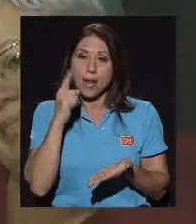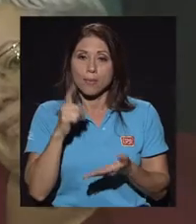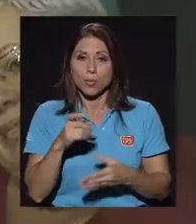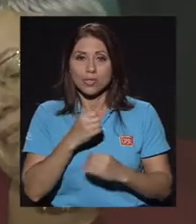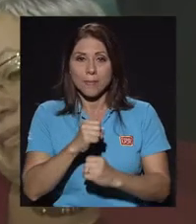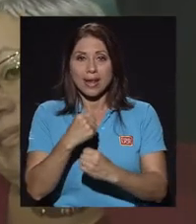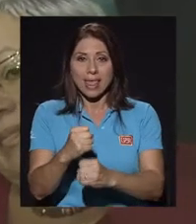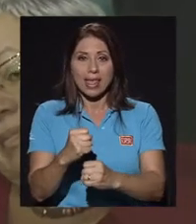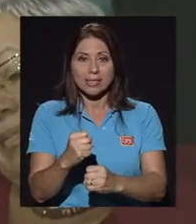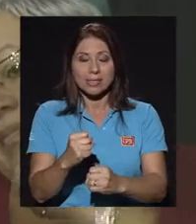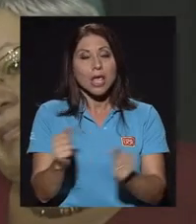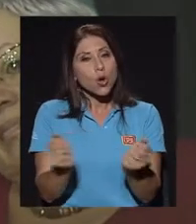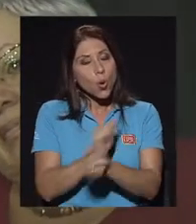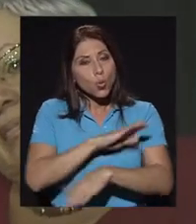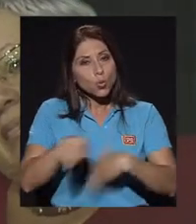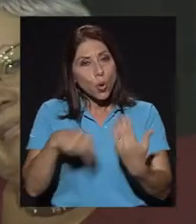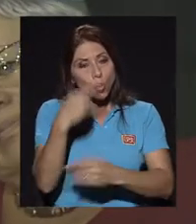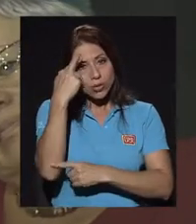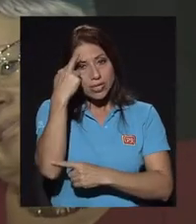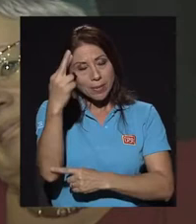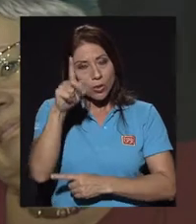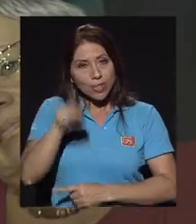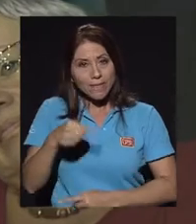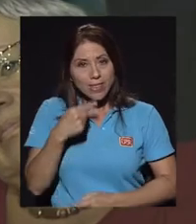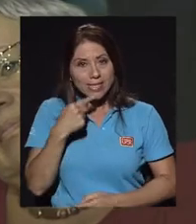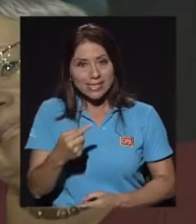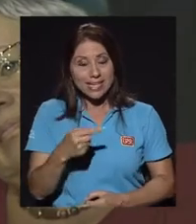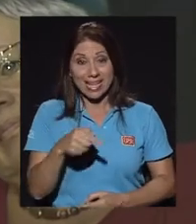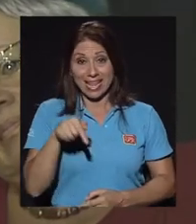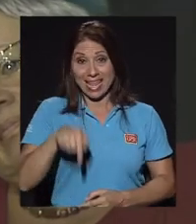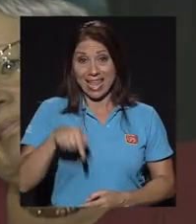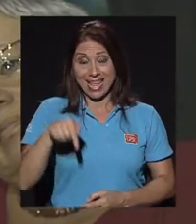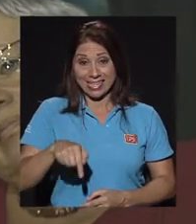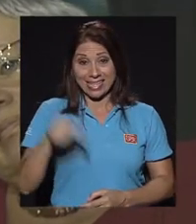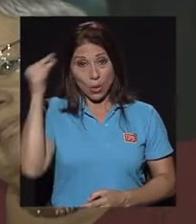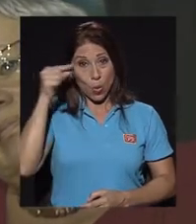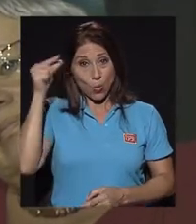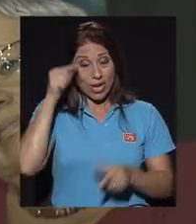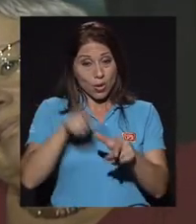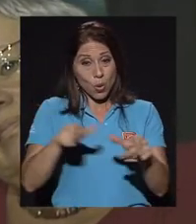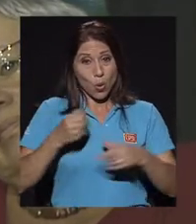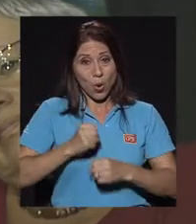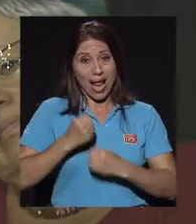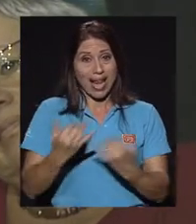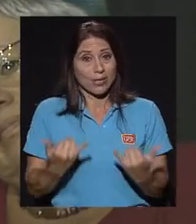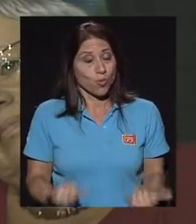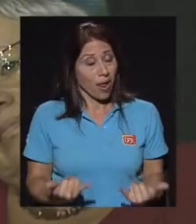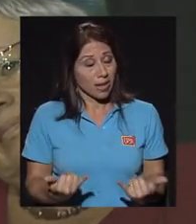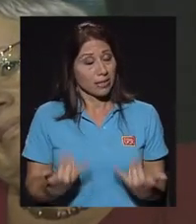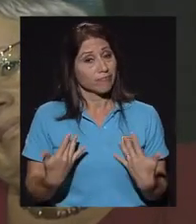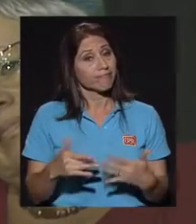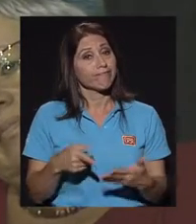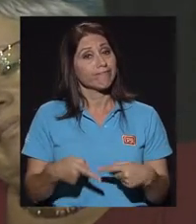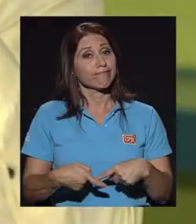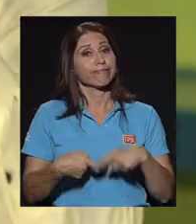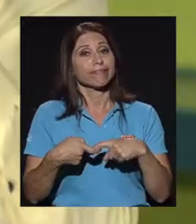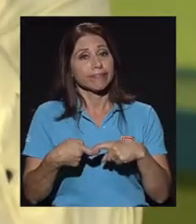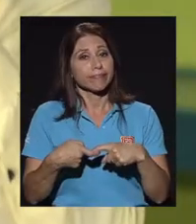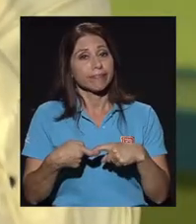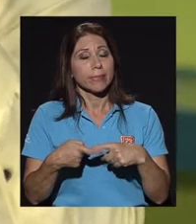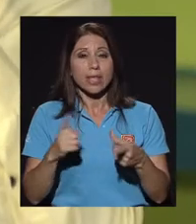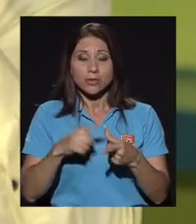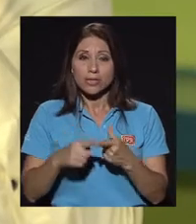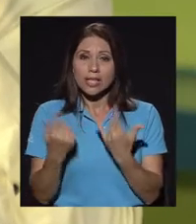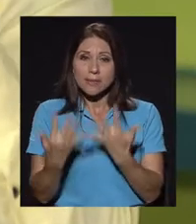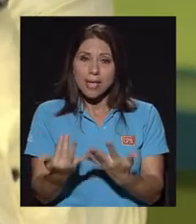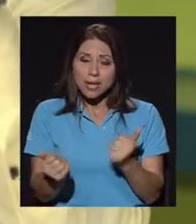municipalidades. Y con todo respeto, debo decir que este gobierno actual nos ha quedado viendo mucho en eso. Así que